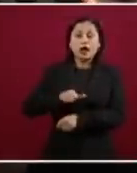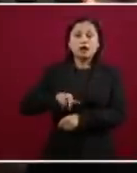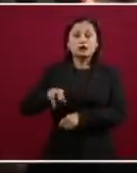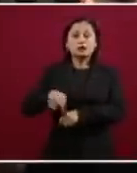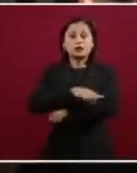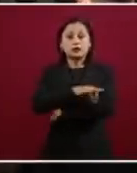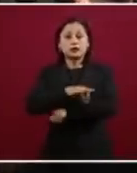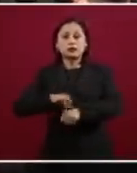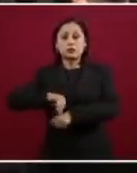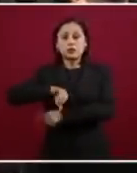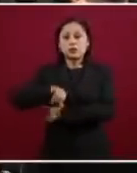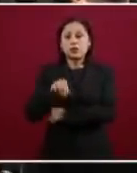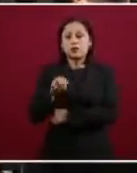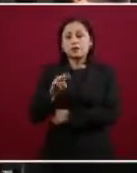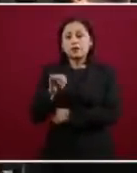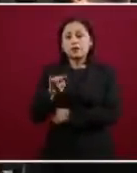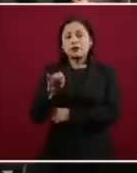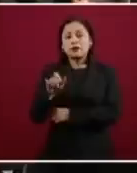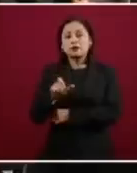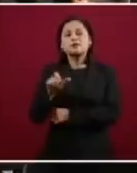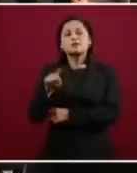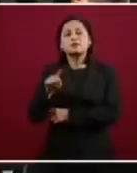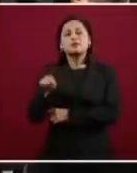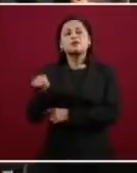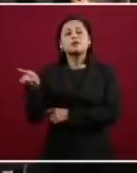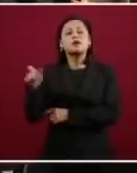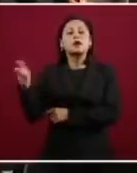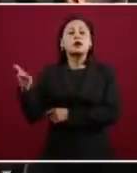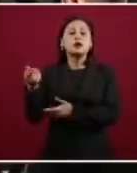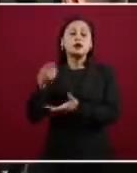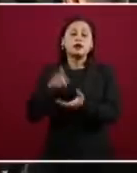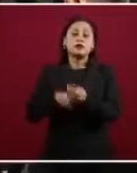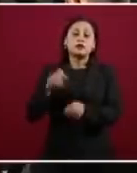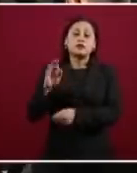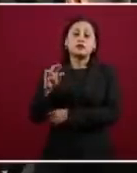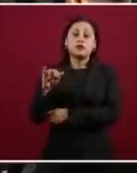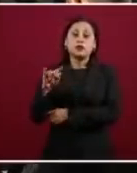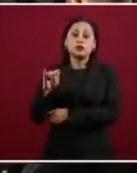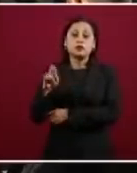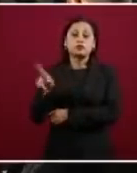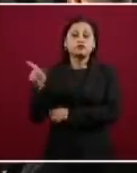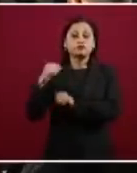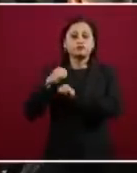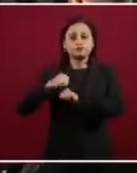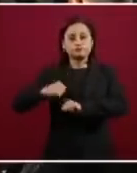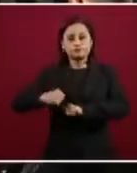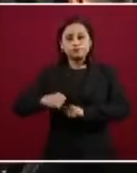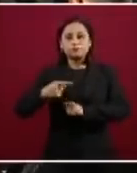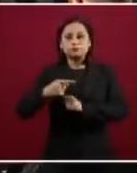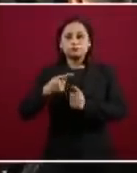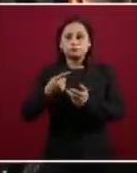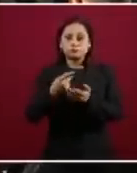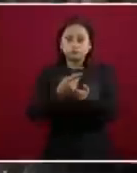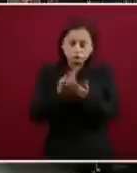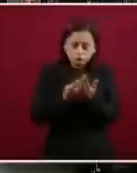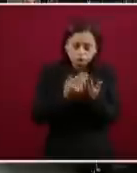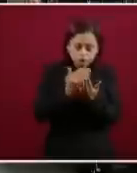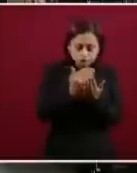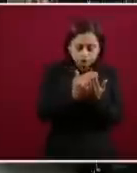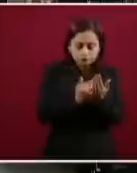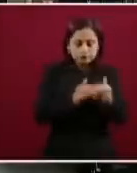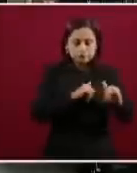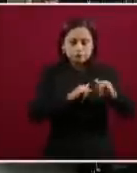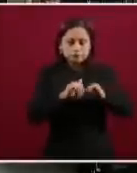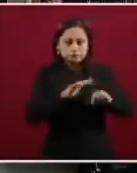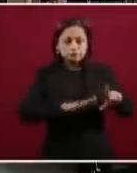de Fonatur, que es el encargado, el responsable de este proyecto, que nos informe,